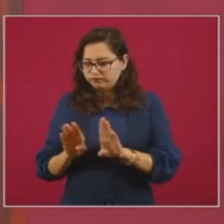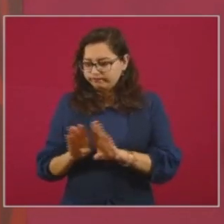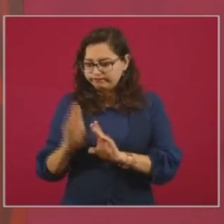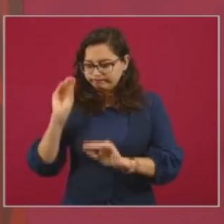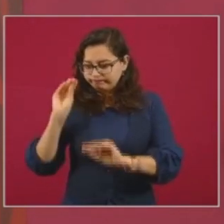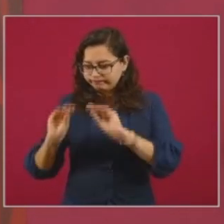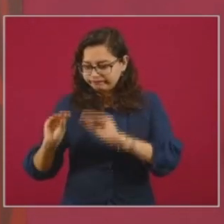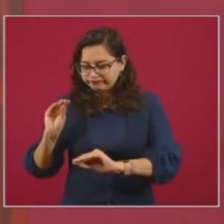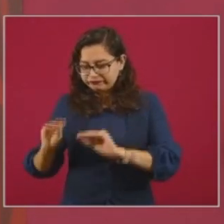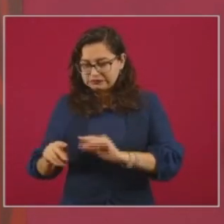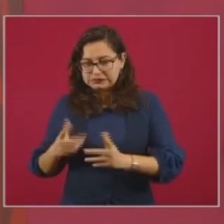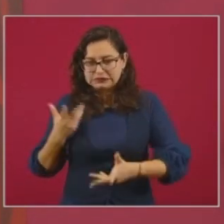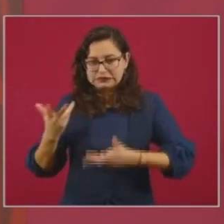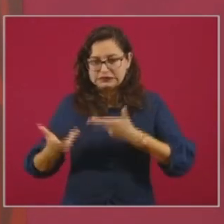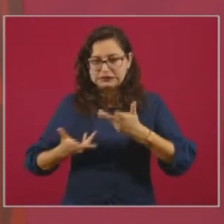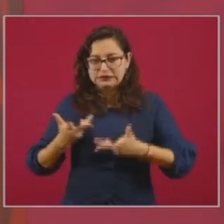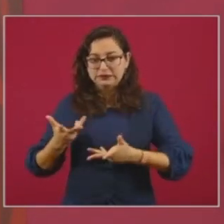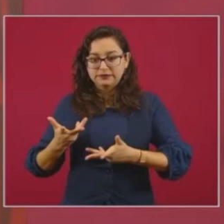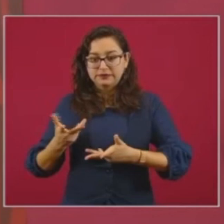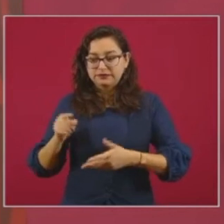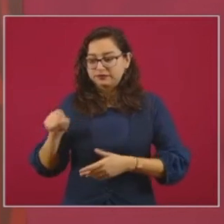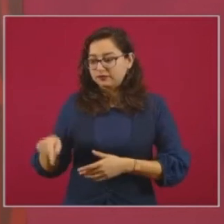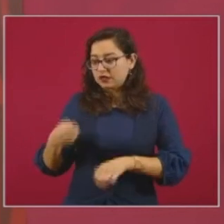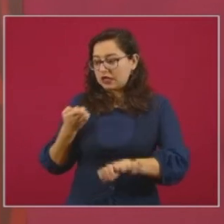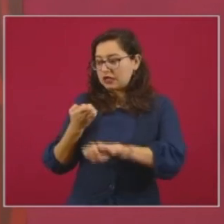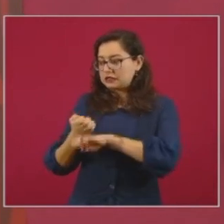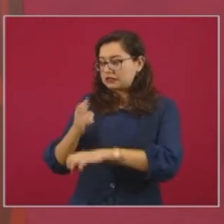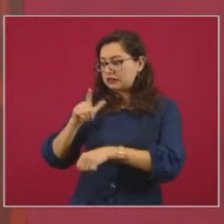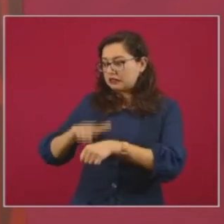su situación solo de la instancia local,